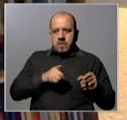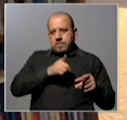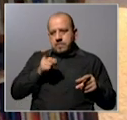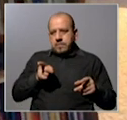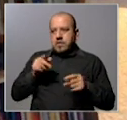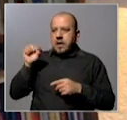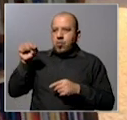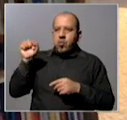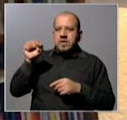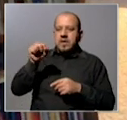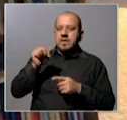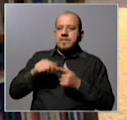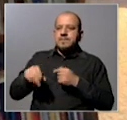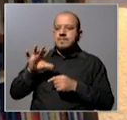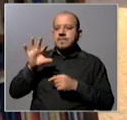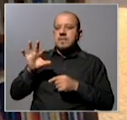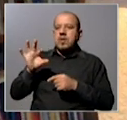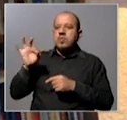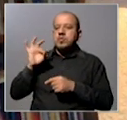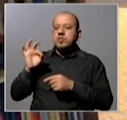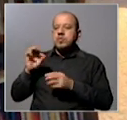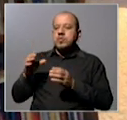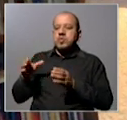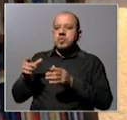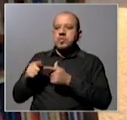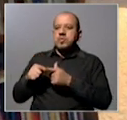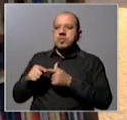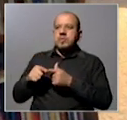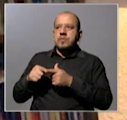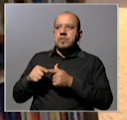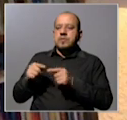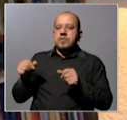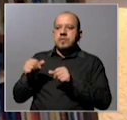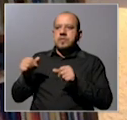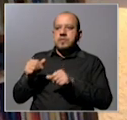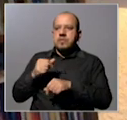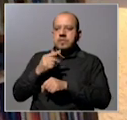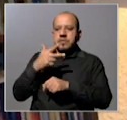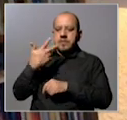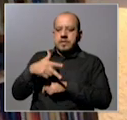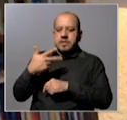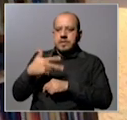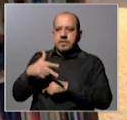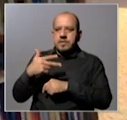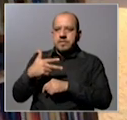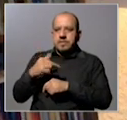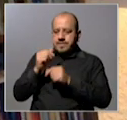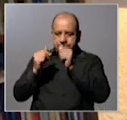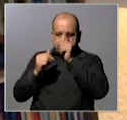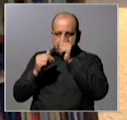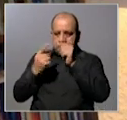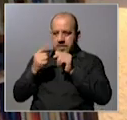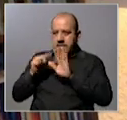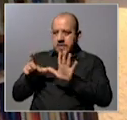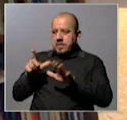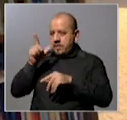apareció una encuesta de la empresa Opción Consultores, que hizo el campo entre el 13 de julio y el